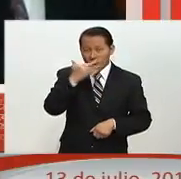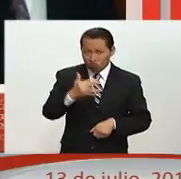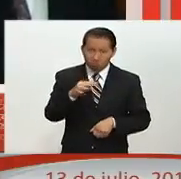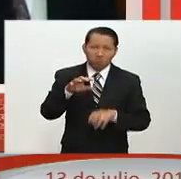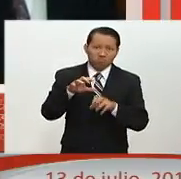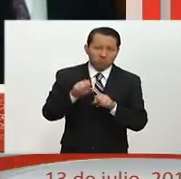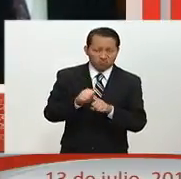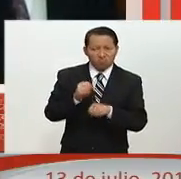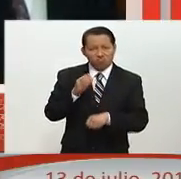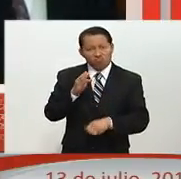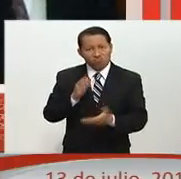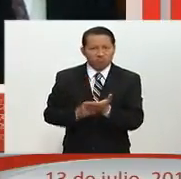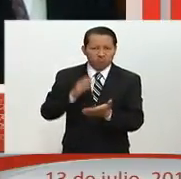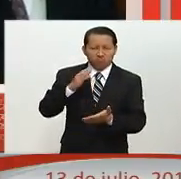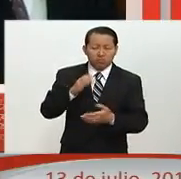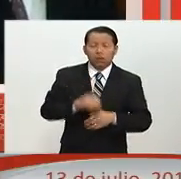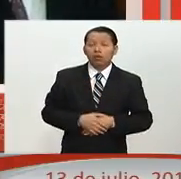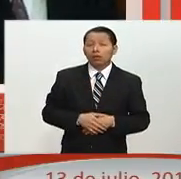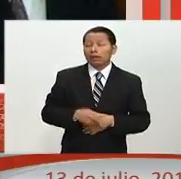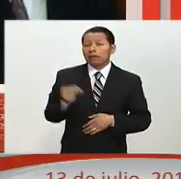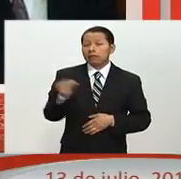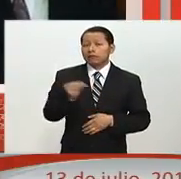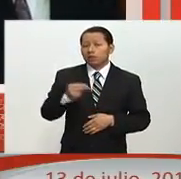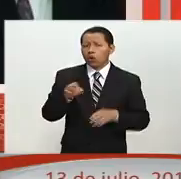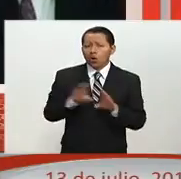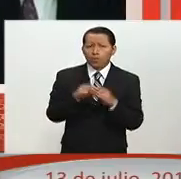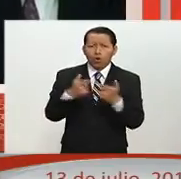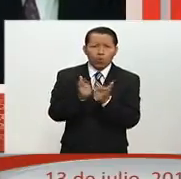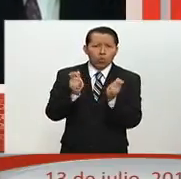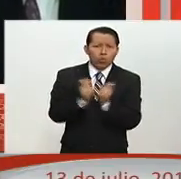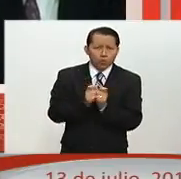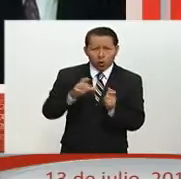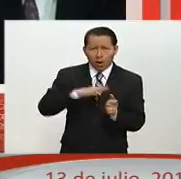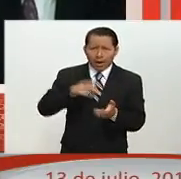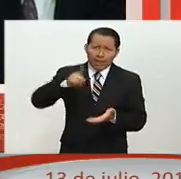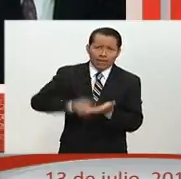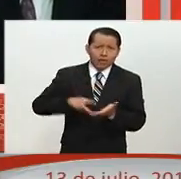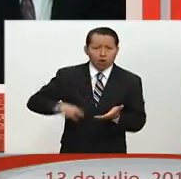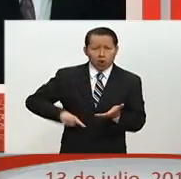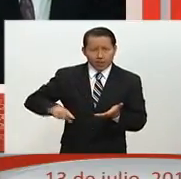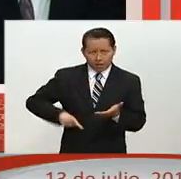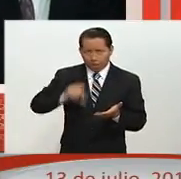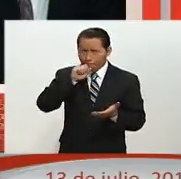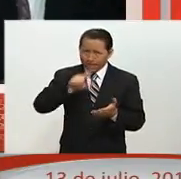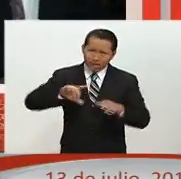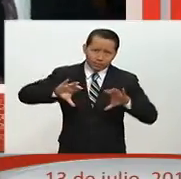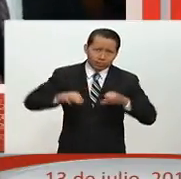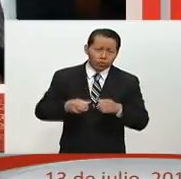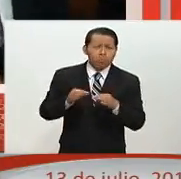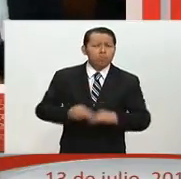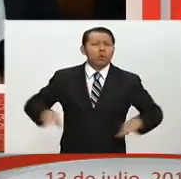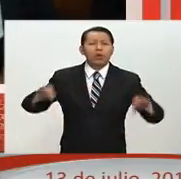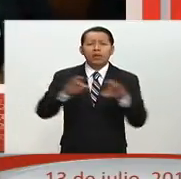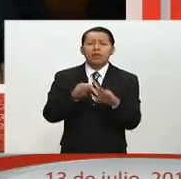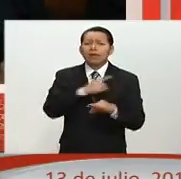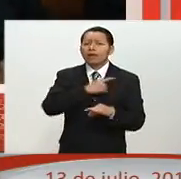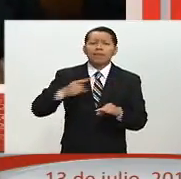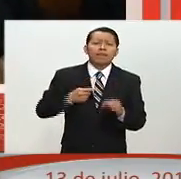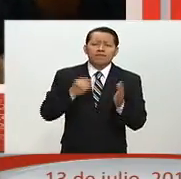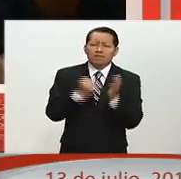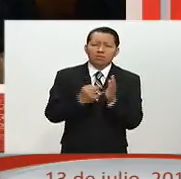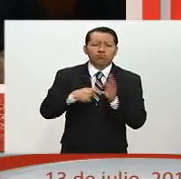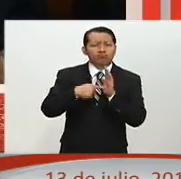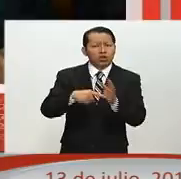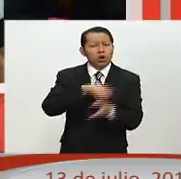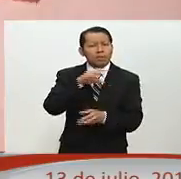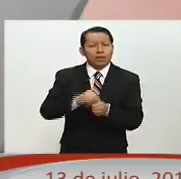que ser un partido que señale la corrupción de los gobiernos emanados de nuestras filas, que exija su fiscalización,